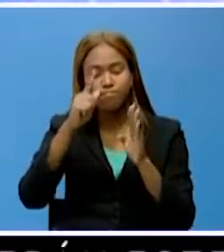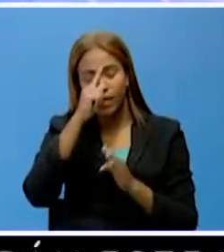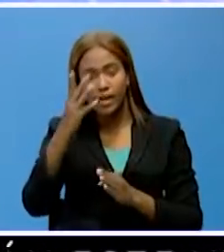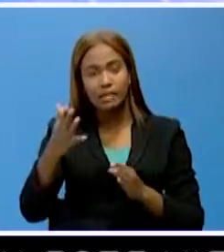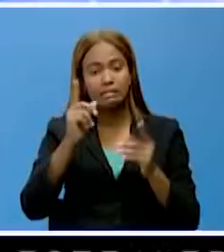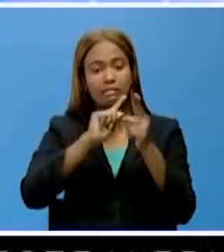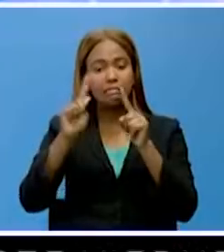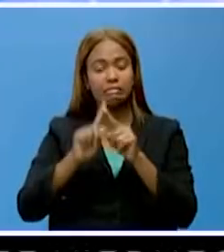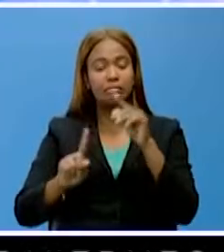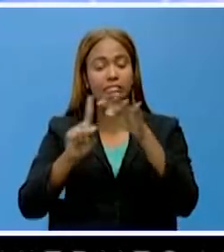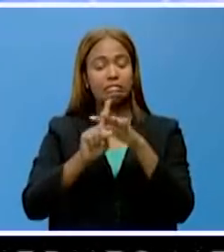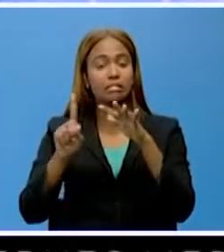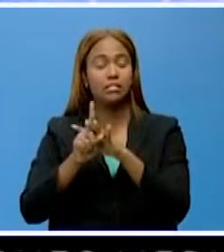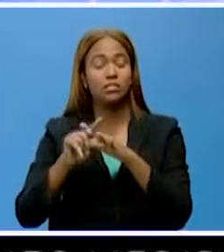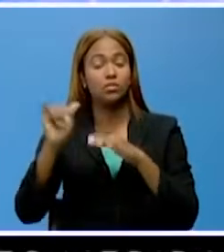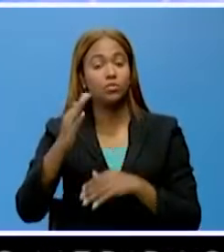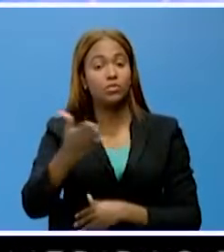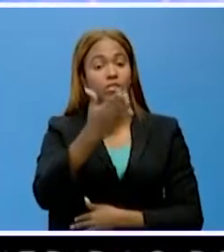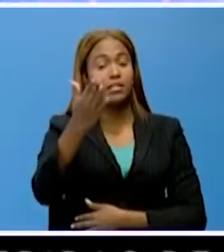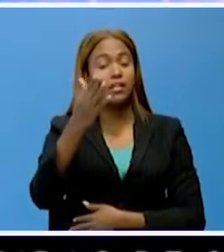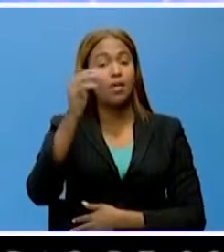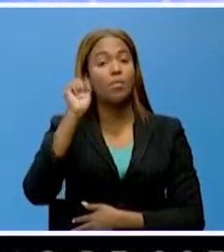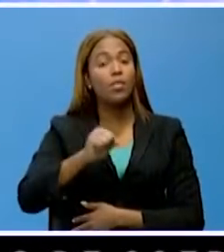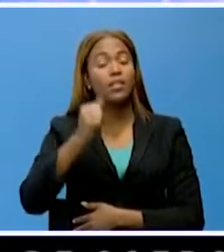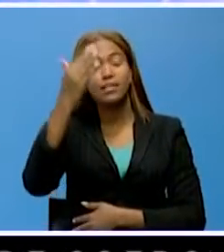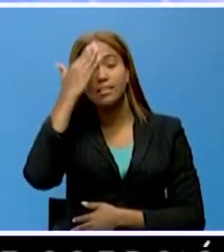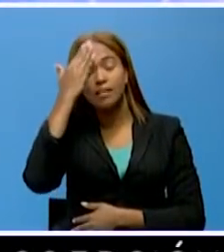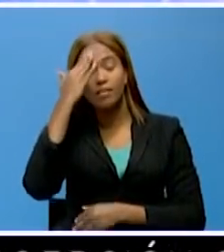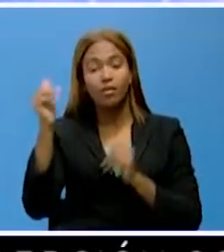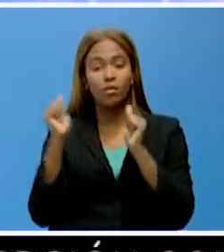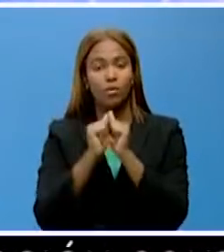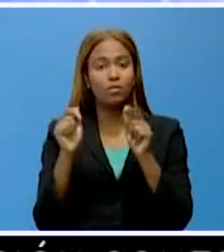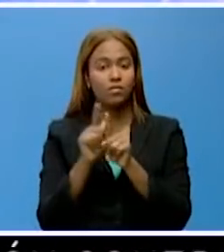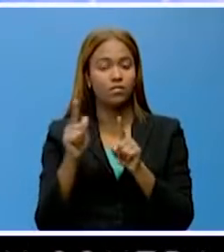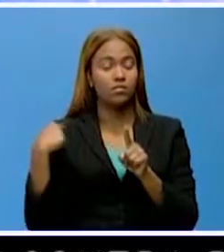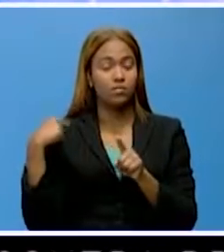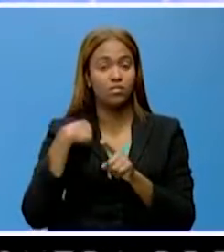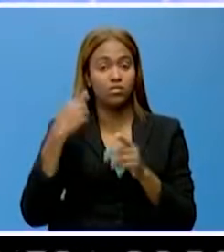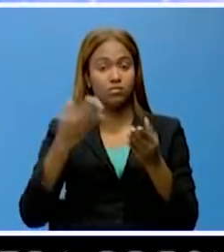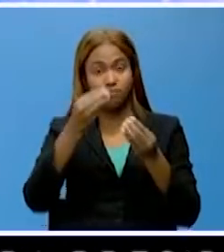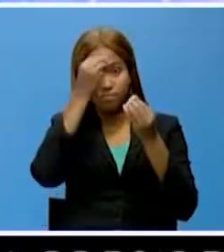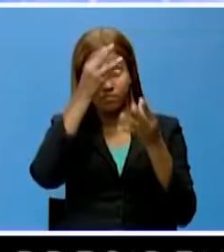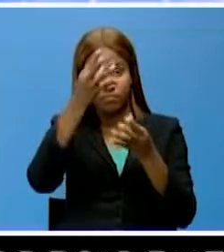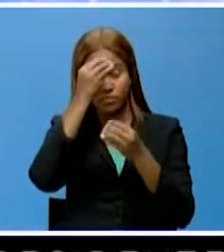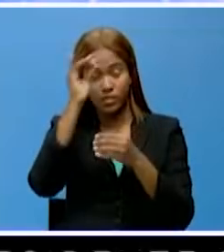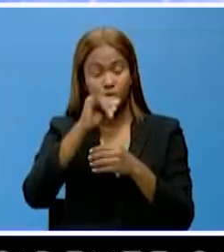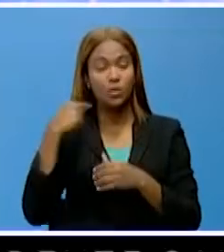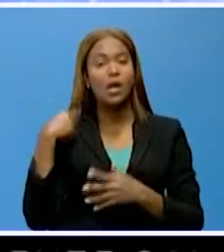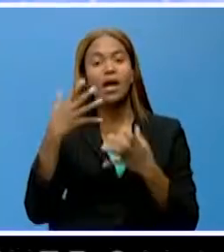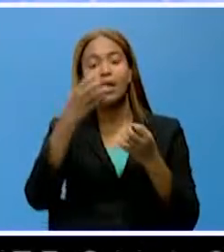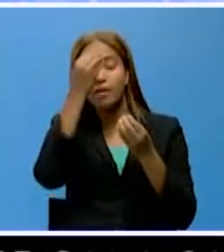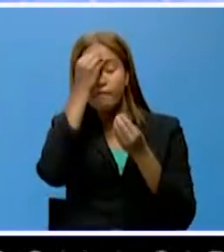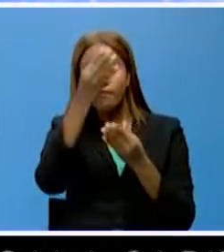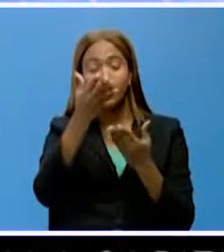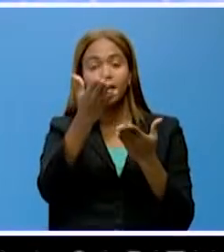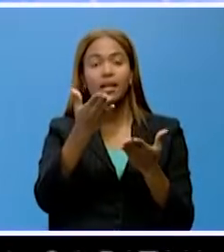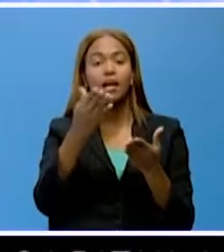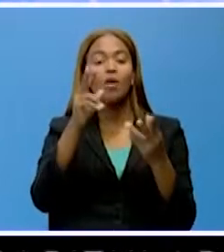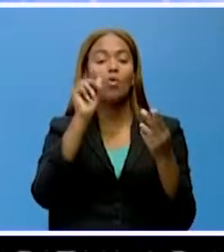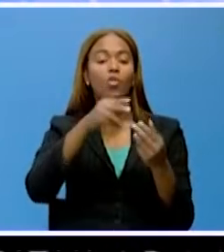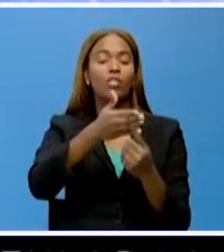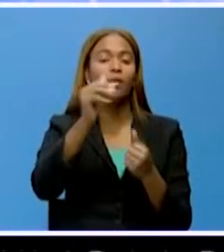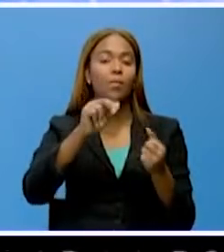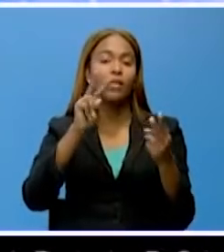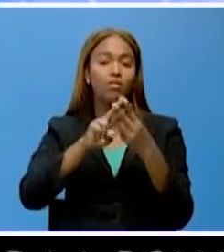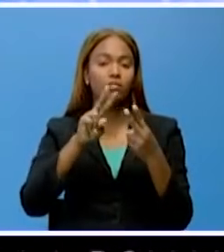estas variantes y que ustedes de repente, pues, de la mano de nosotros como medio de comunicación y que queremos dar la información, la conozcan